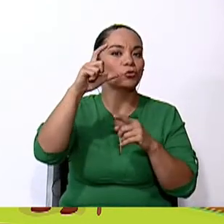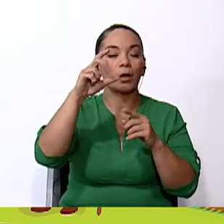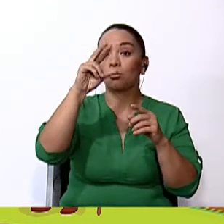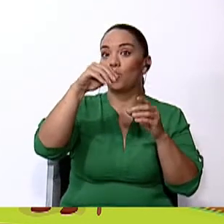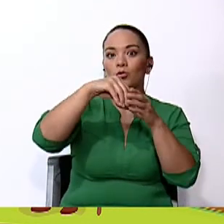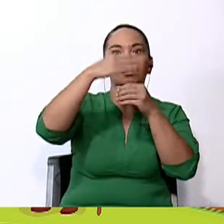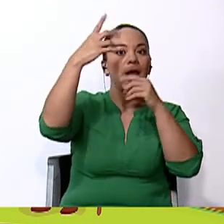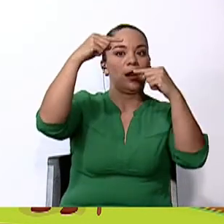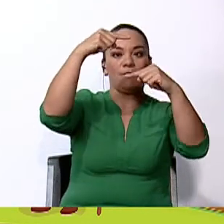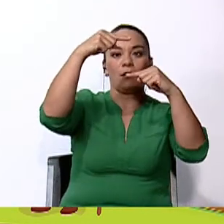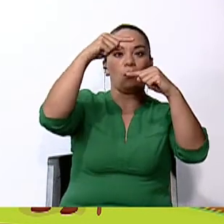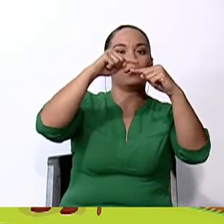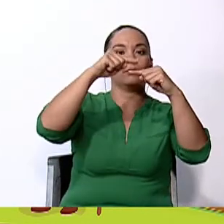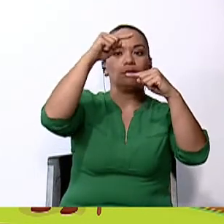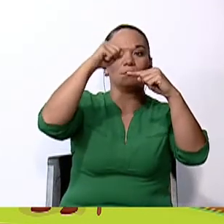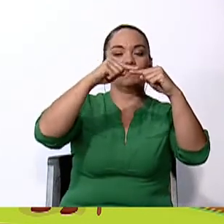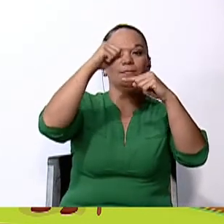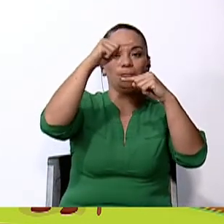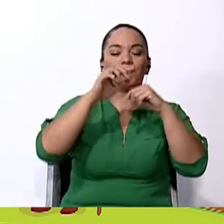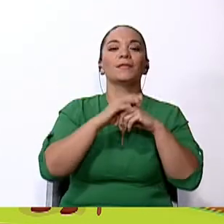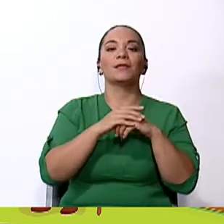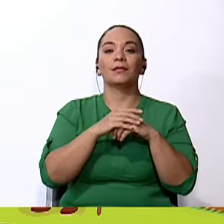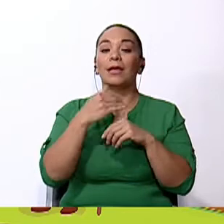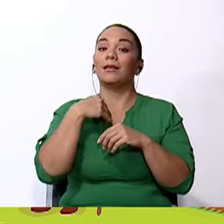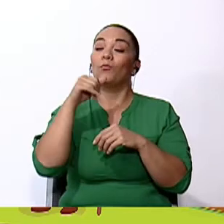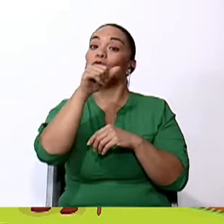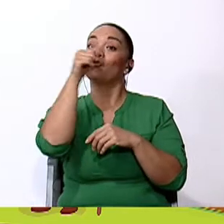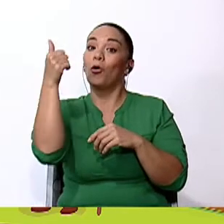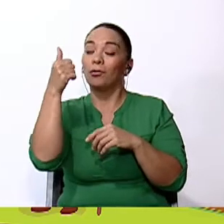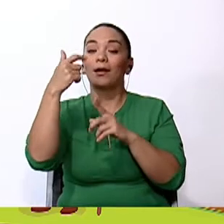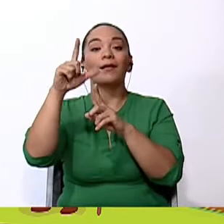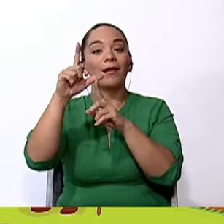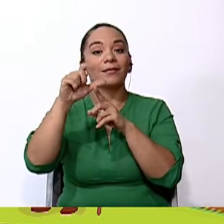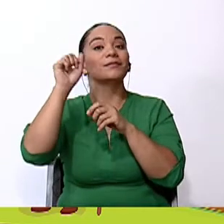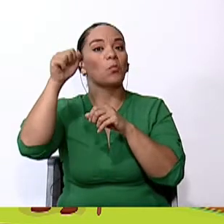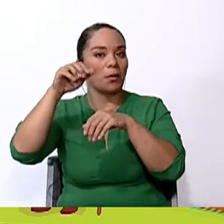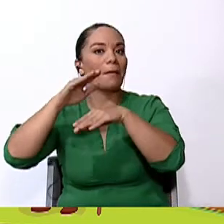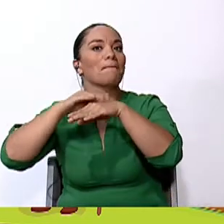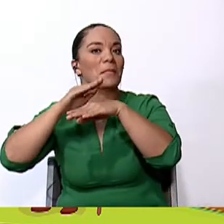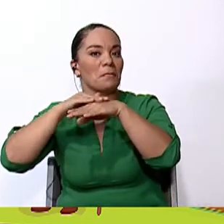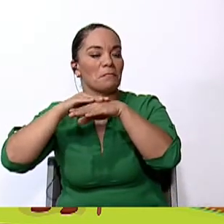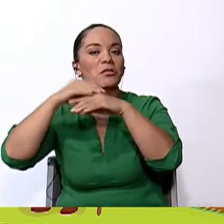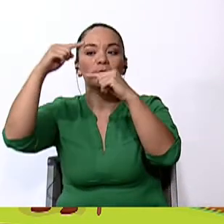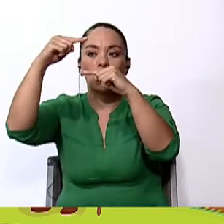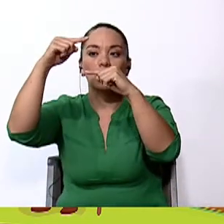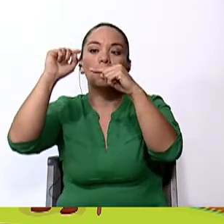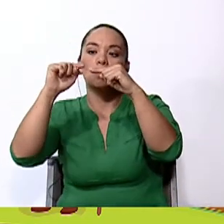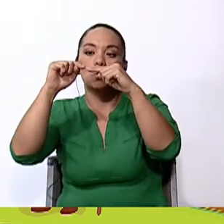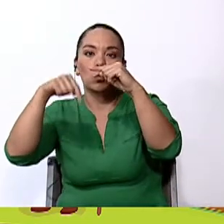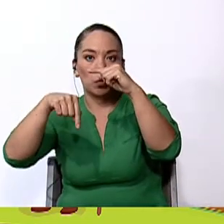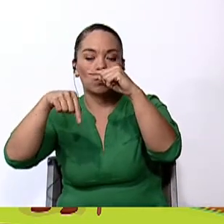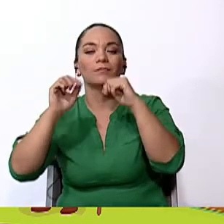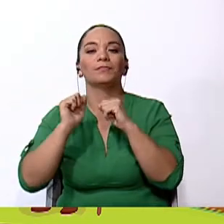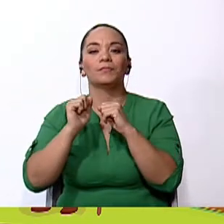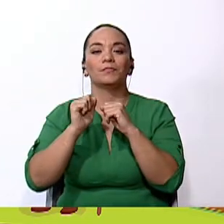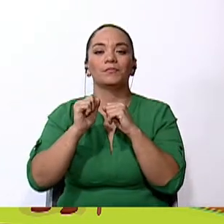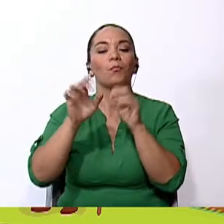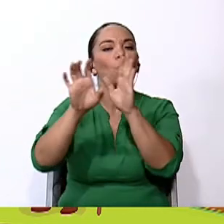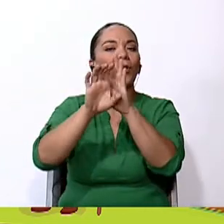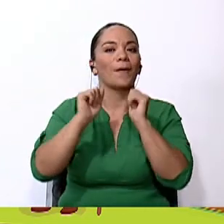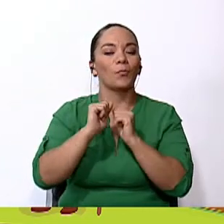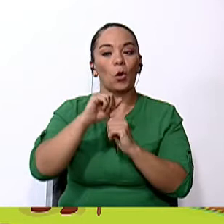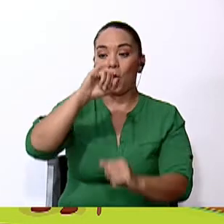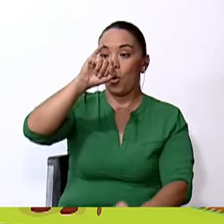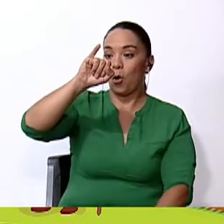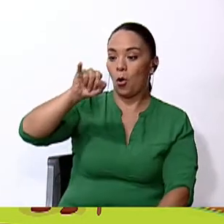renglón. Pero también tenemos letritas que tienen permiso de salirse del renglón y son algunas minúsculas. Por ejemplo, la J